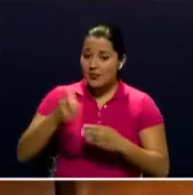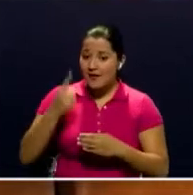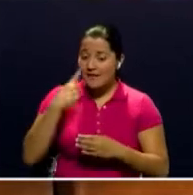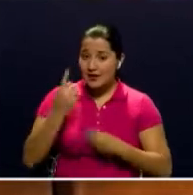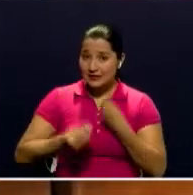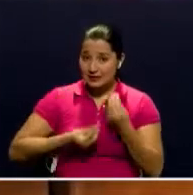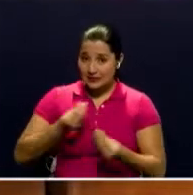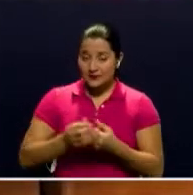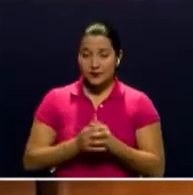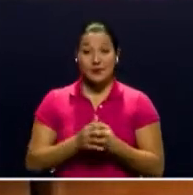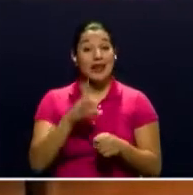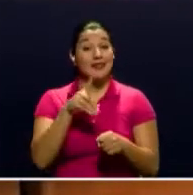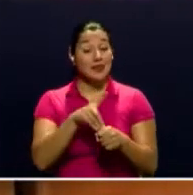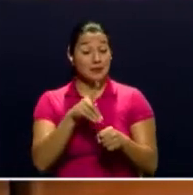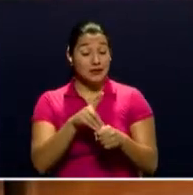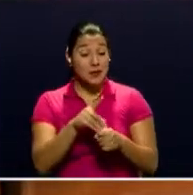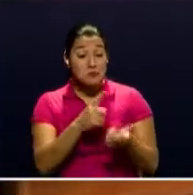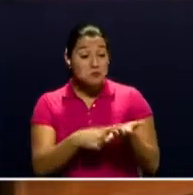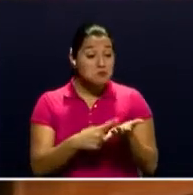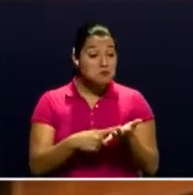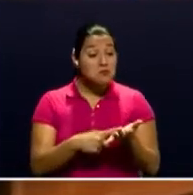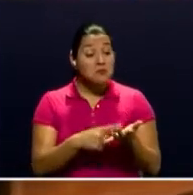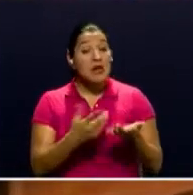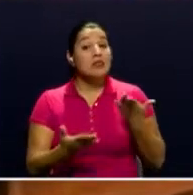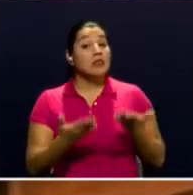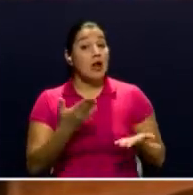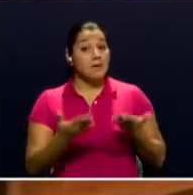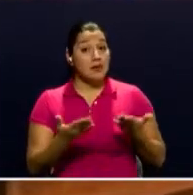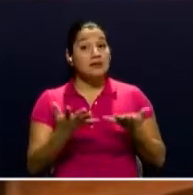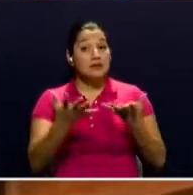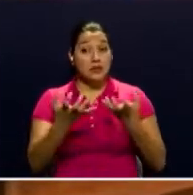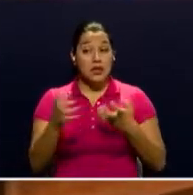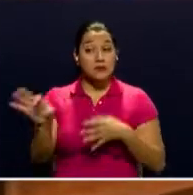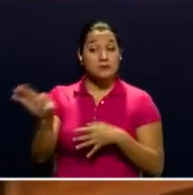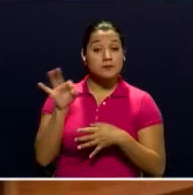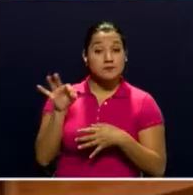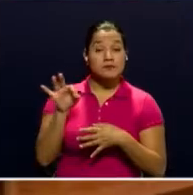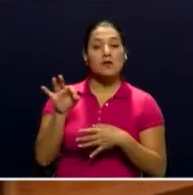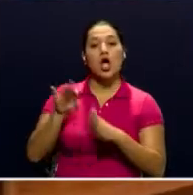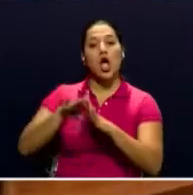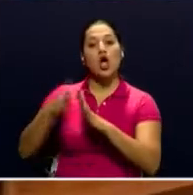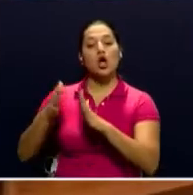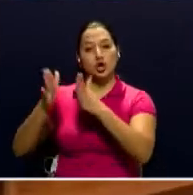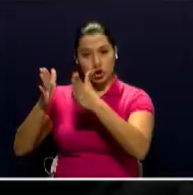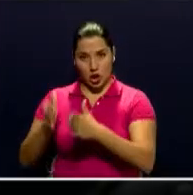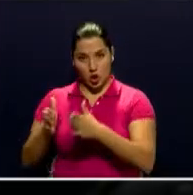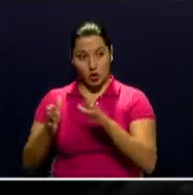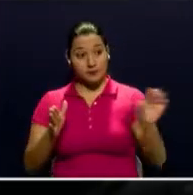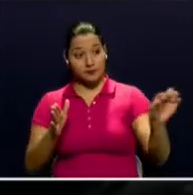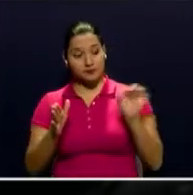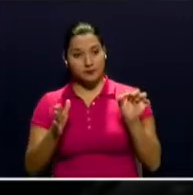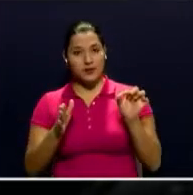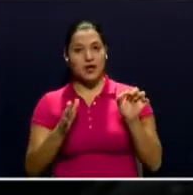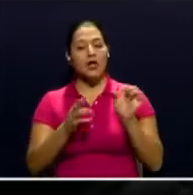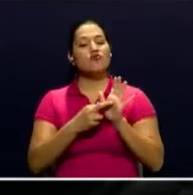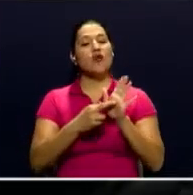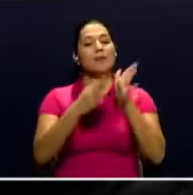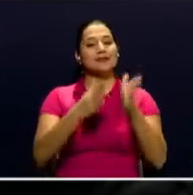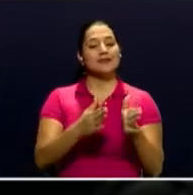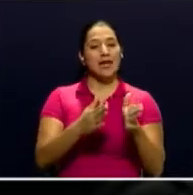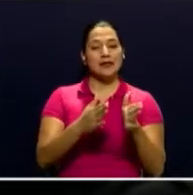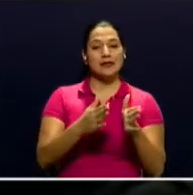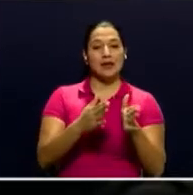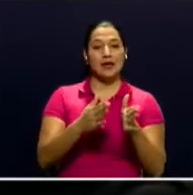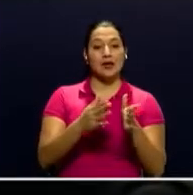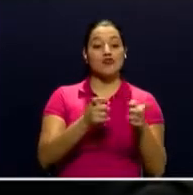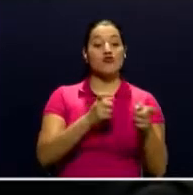Los legisladores plantearon la posibilidad de hacer un careo entre la Contralora General de la República y el Regulador General de la